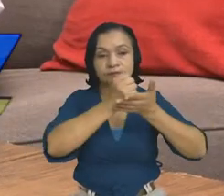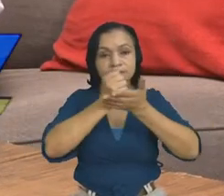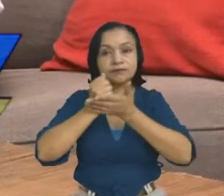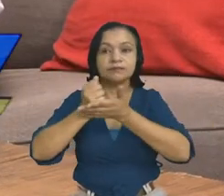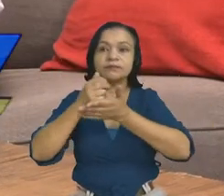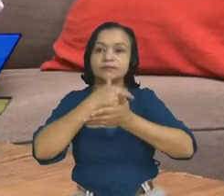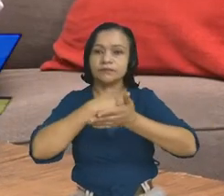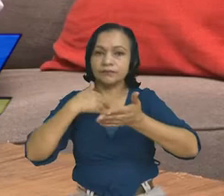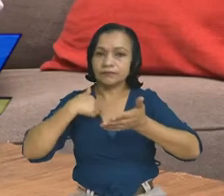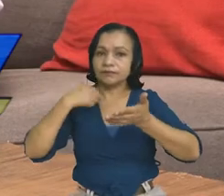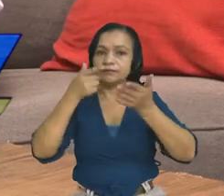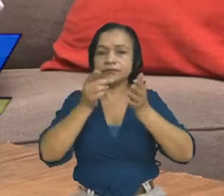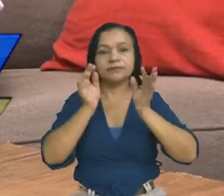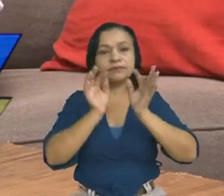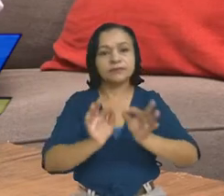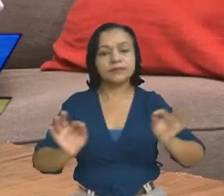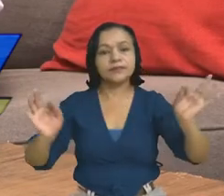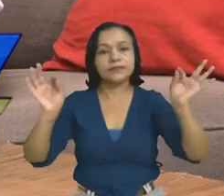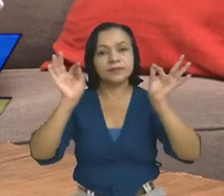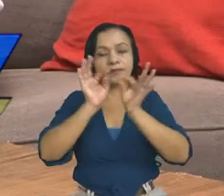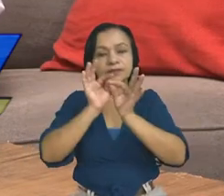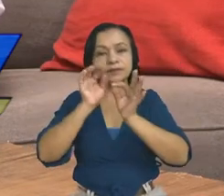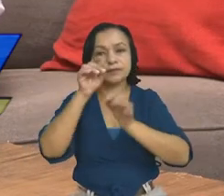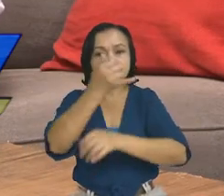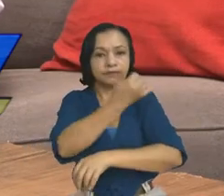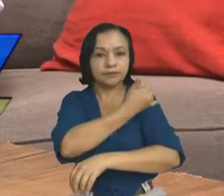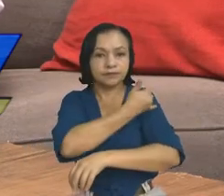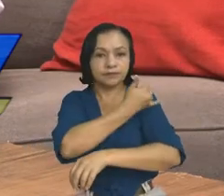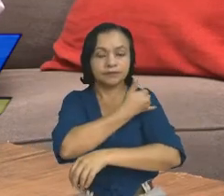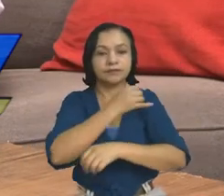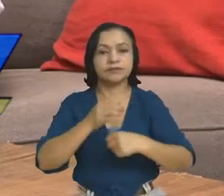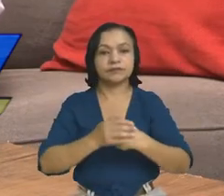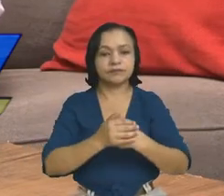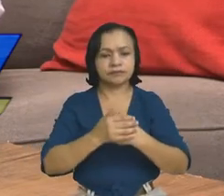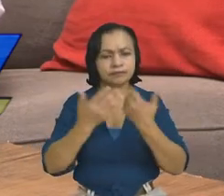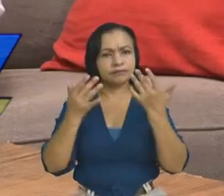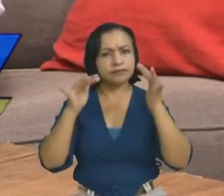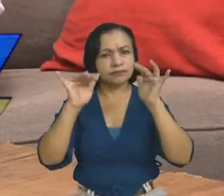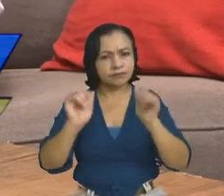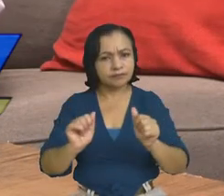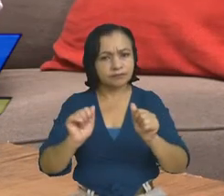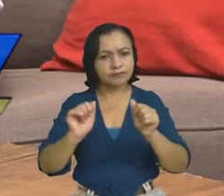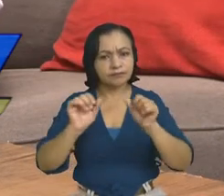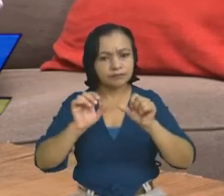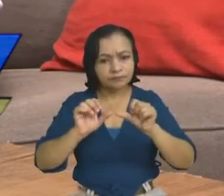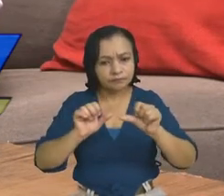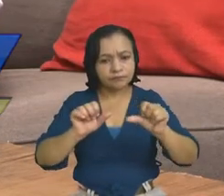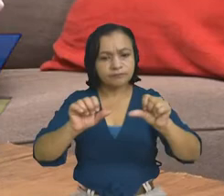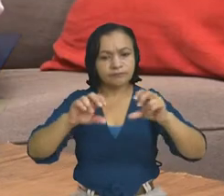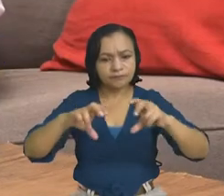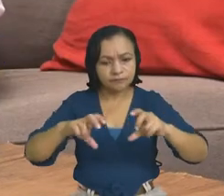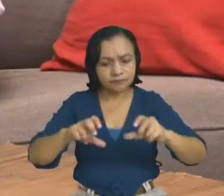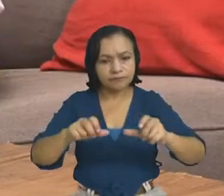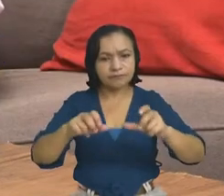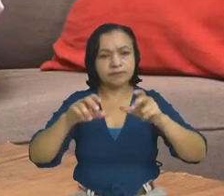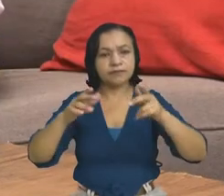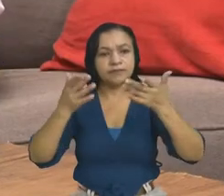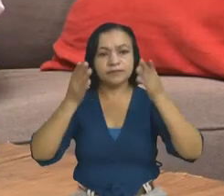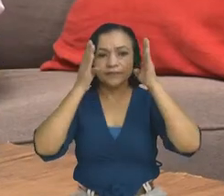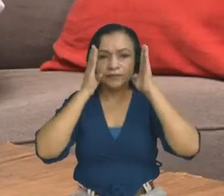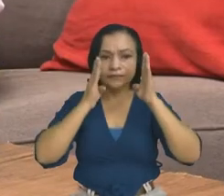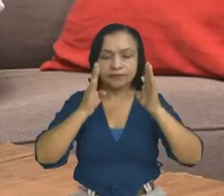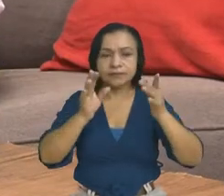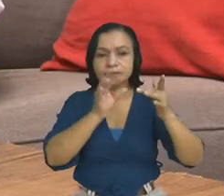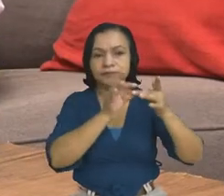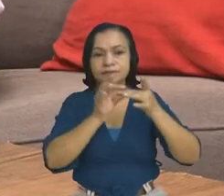a ser también un elemento fundamental en el desarrollo de este hospital, en que ya hay terapias del dolor, pero ahora va a haber un espacio específico para atender esa